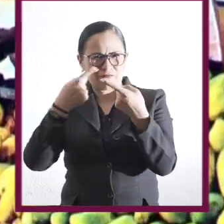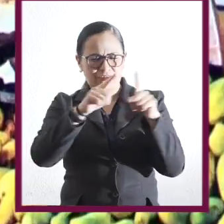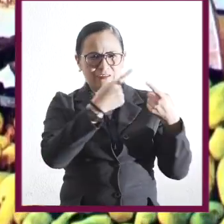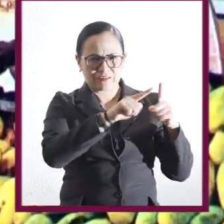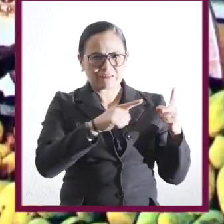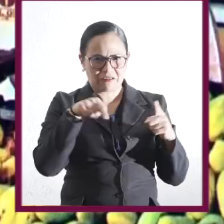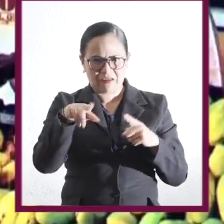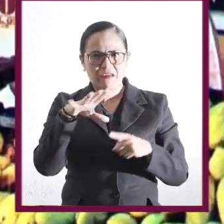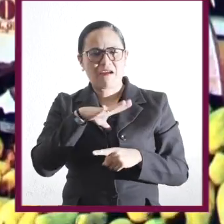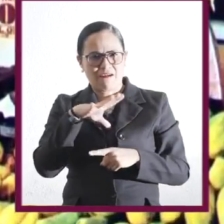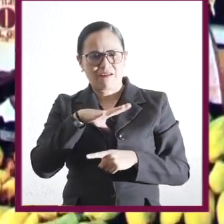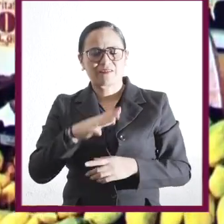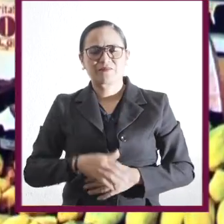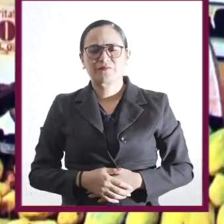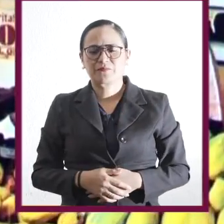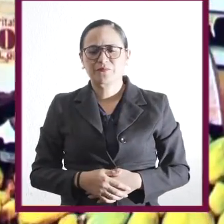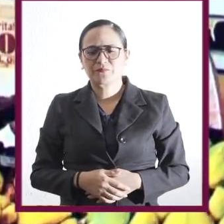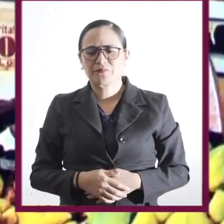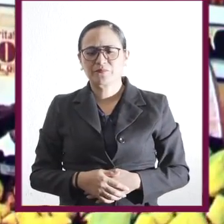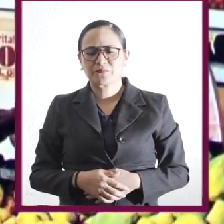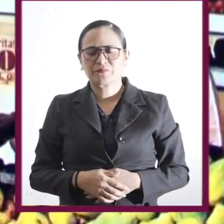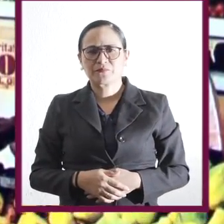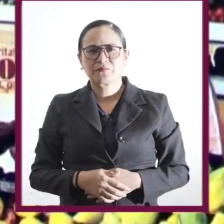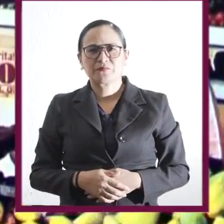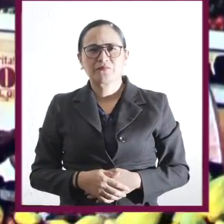y condimentos.